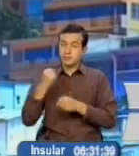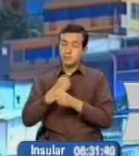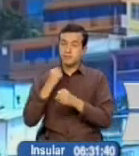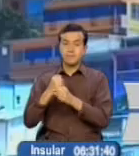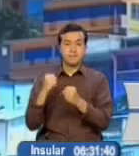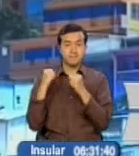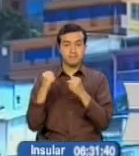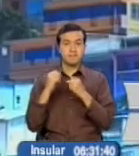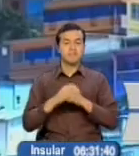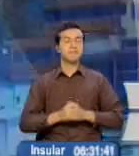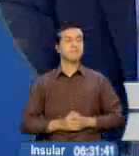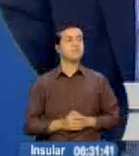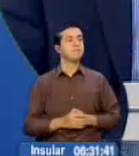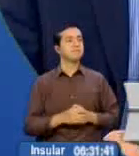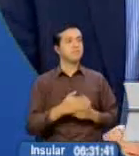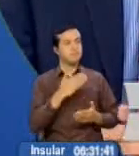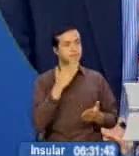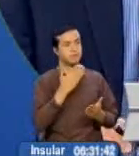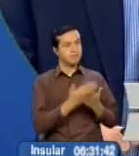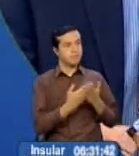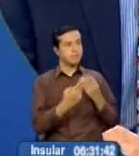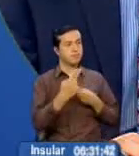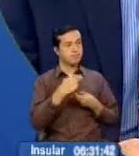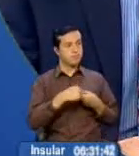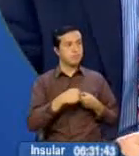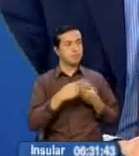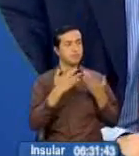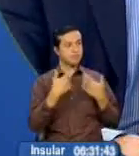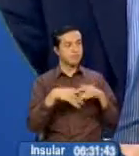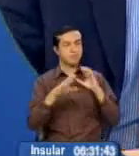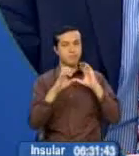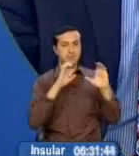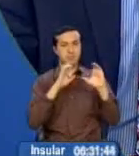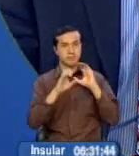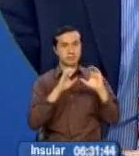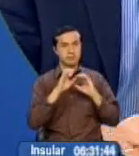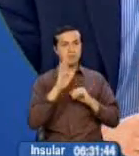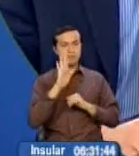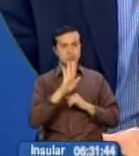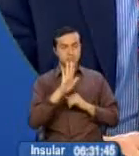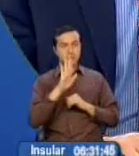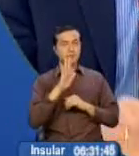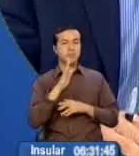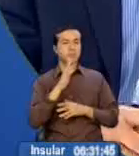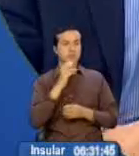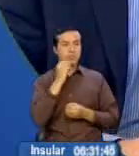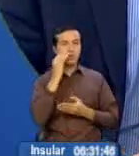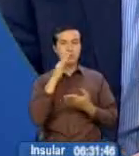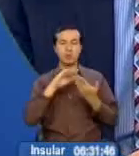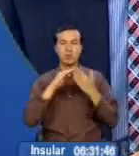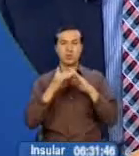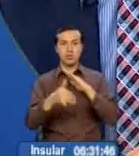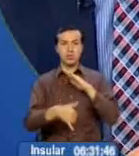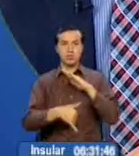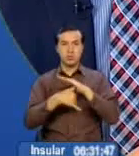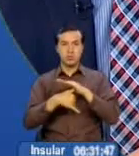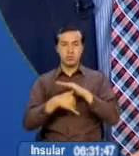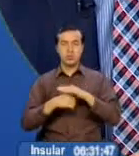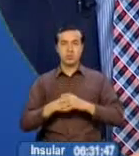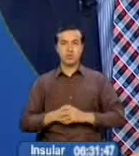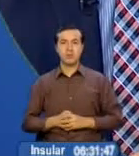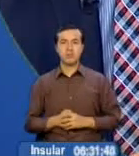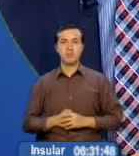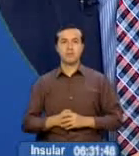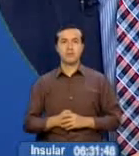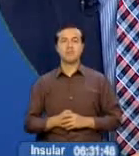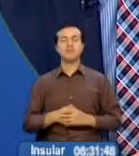fuertemente. Dayan Rodríguez, muchas gracias por estar con nosotros y haber compartido las inquietudes de la comunidad